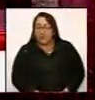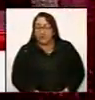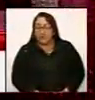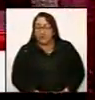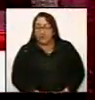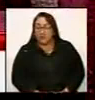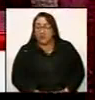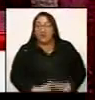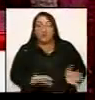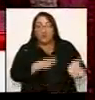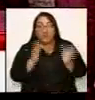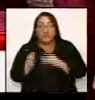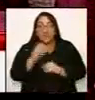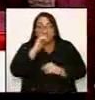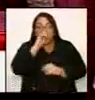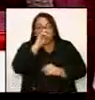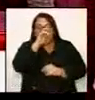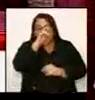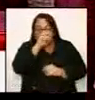Ahora sí vamos al...